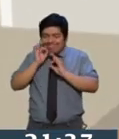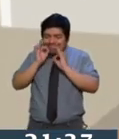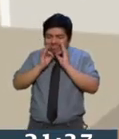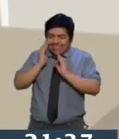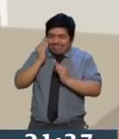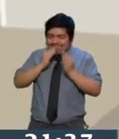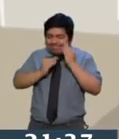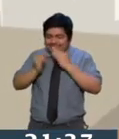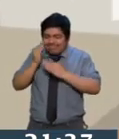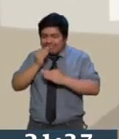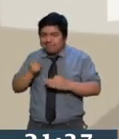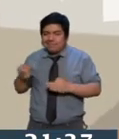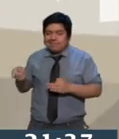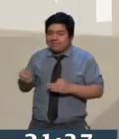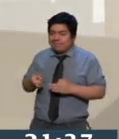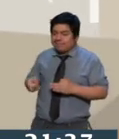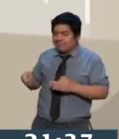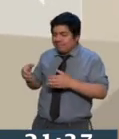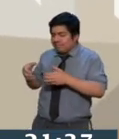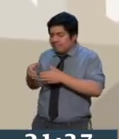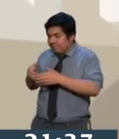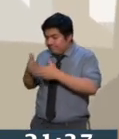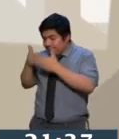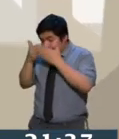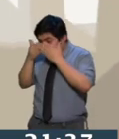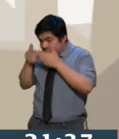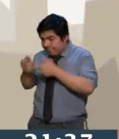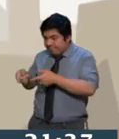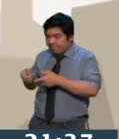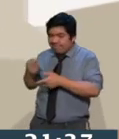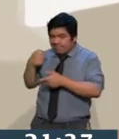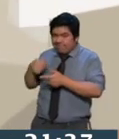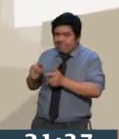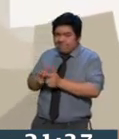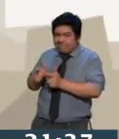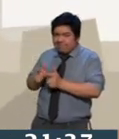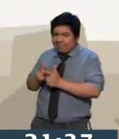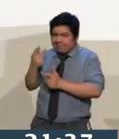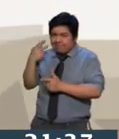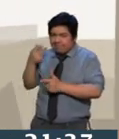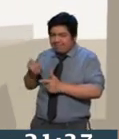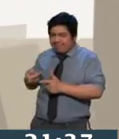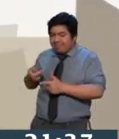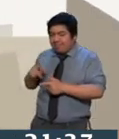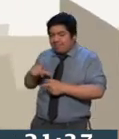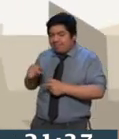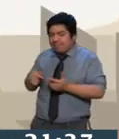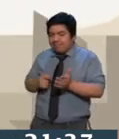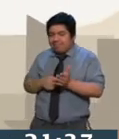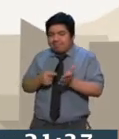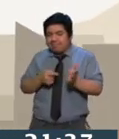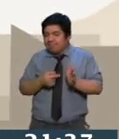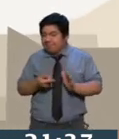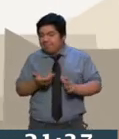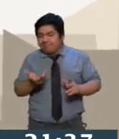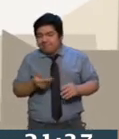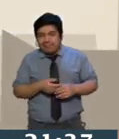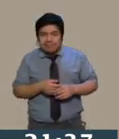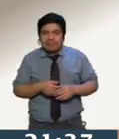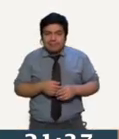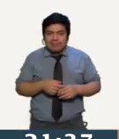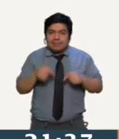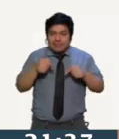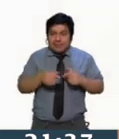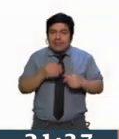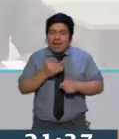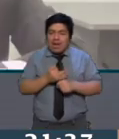mentiras y desafortunadamente hay quienes las utilizan mucho, pero quedan expuestos. Pero, o sea, también, evidentemente, estamos en un